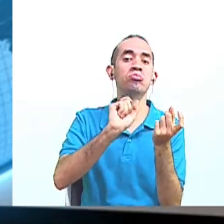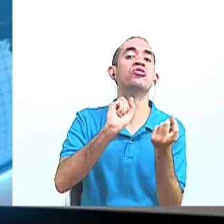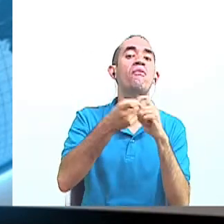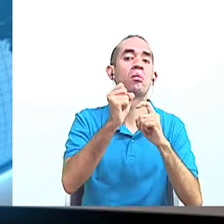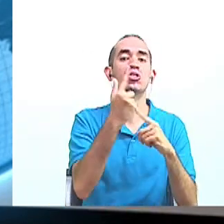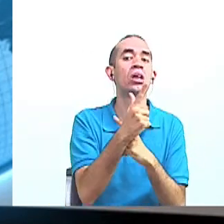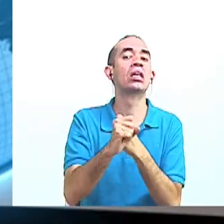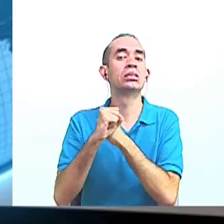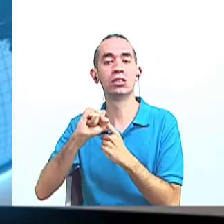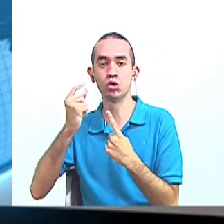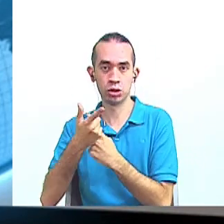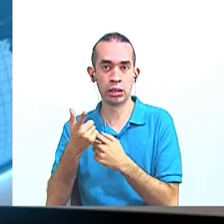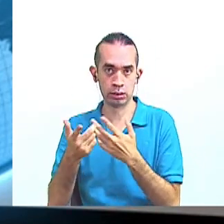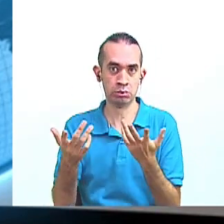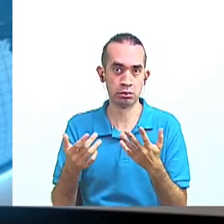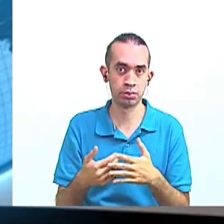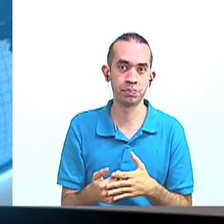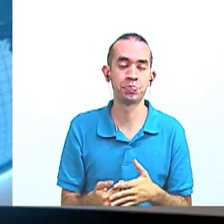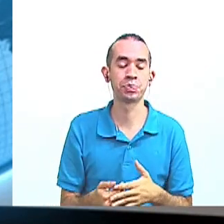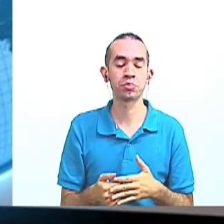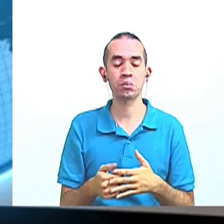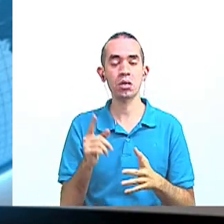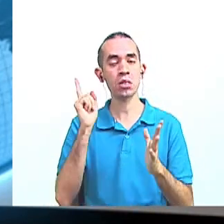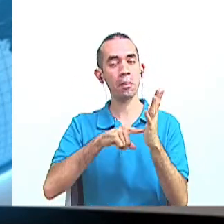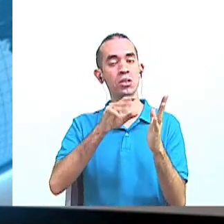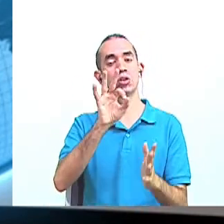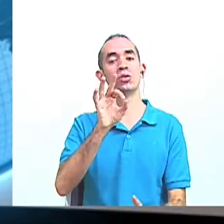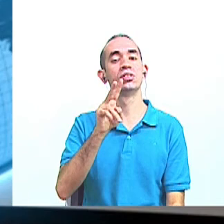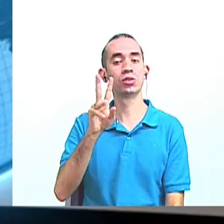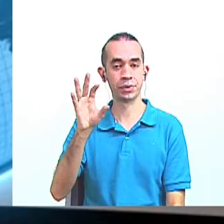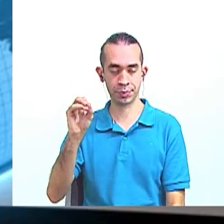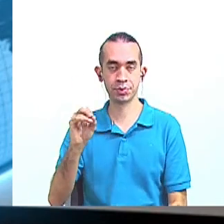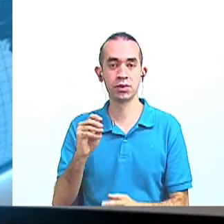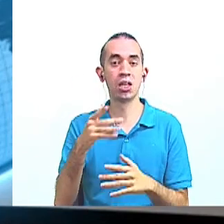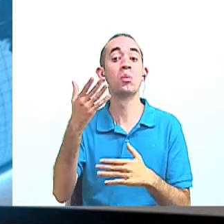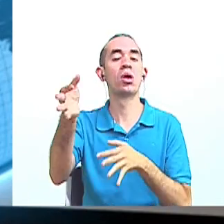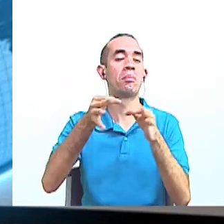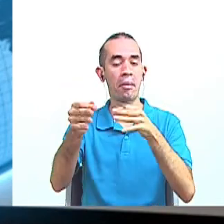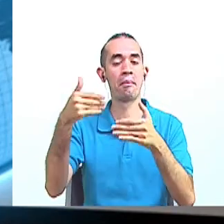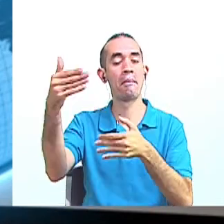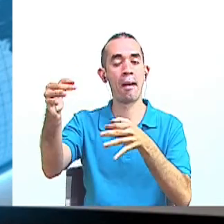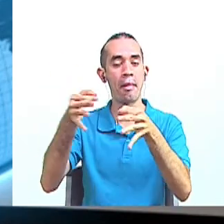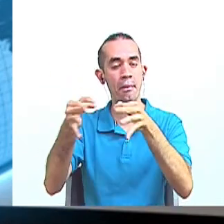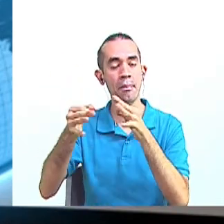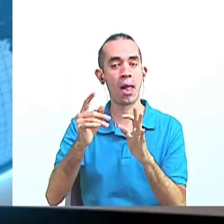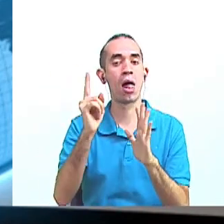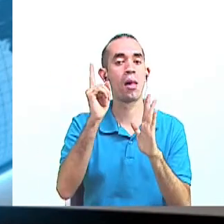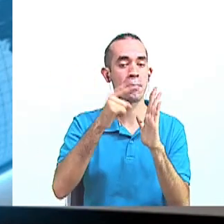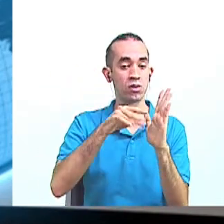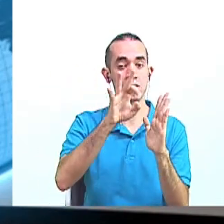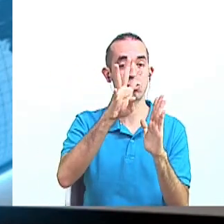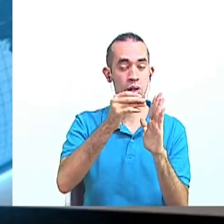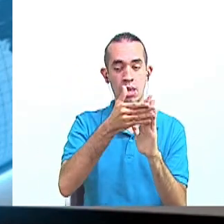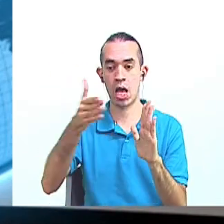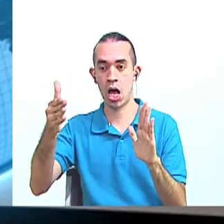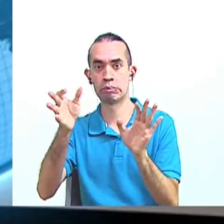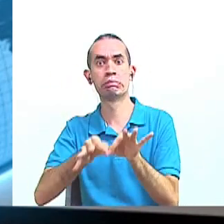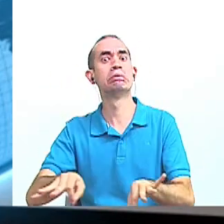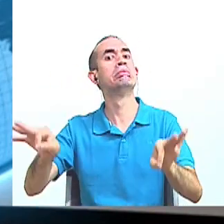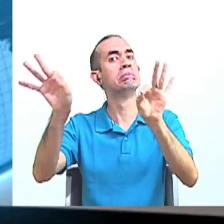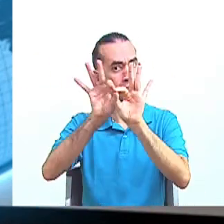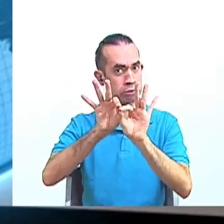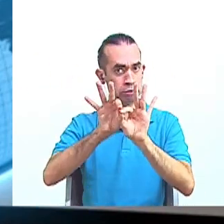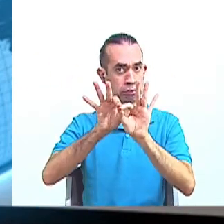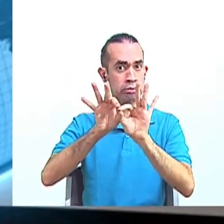programas, vamos a entrar con detalle a esta década tan importante y tan fundamental en la historia